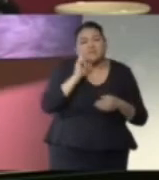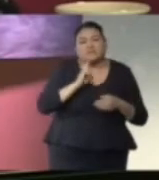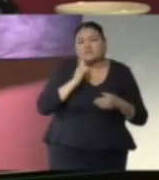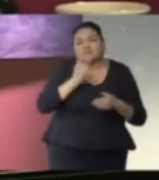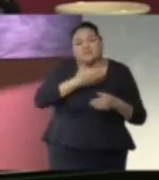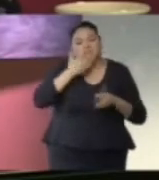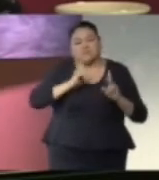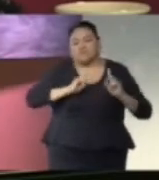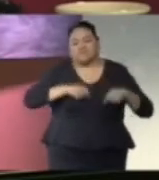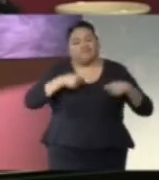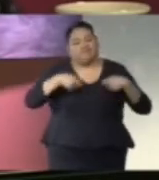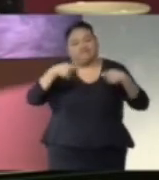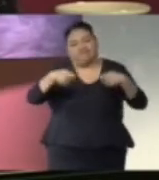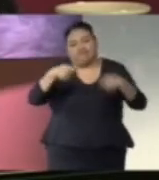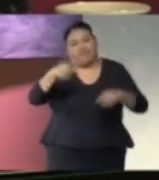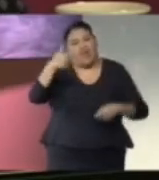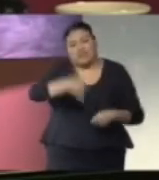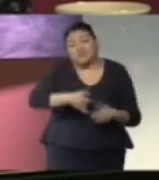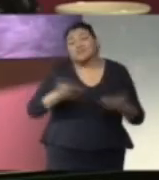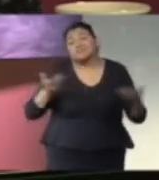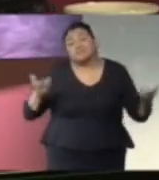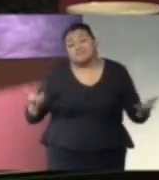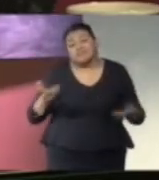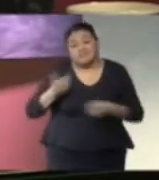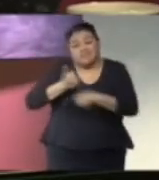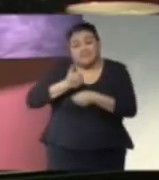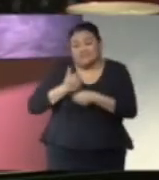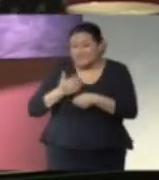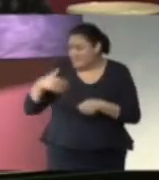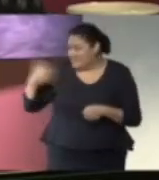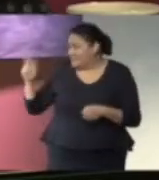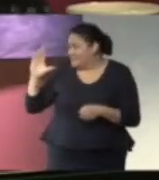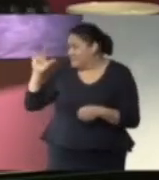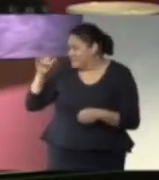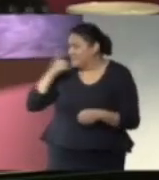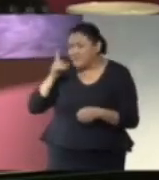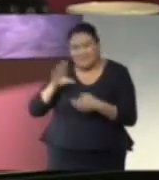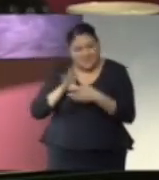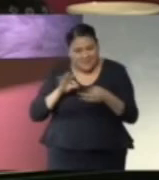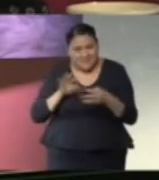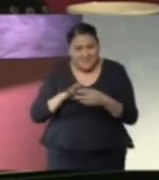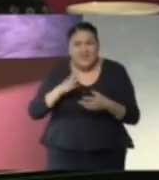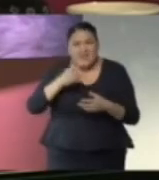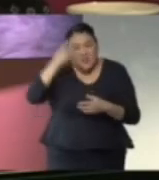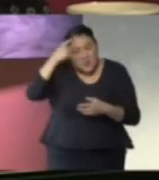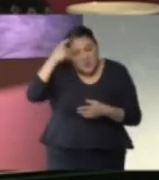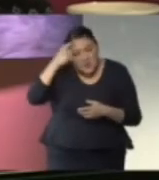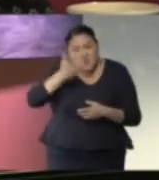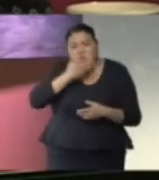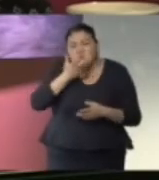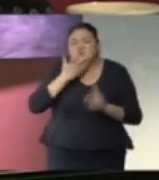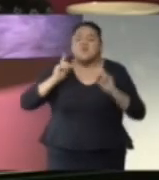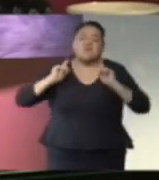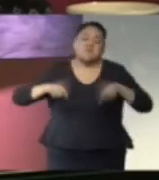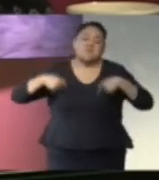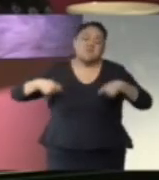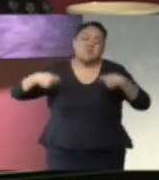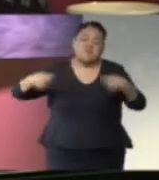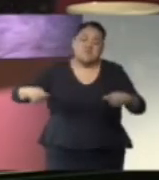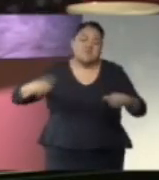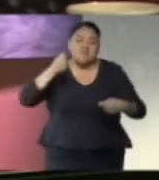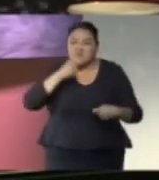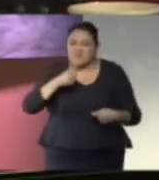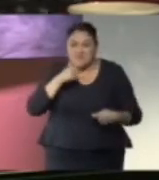decía la abuela de Clarisa, muy bien estructurada pues en nuestro interior,